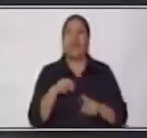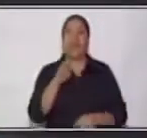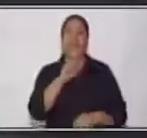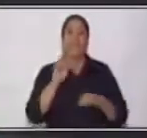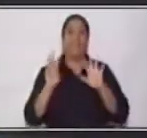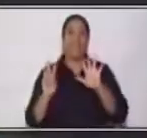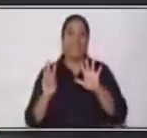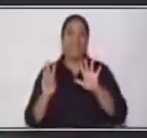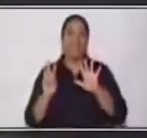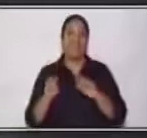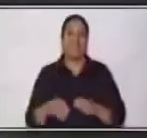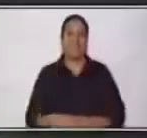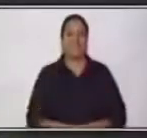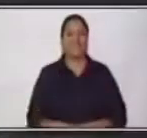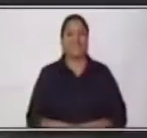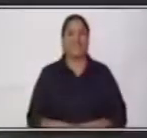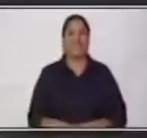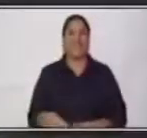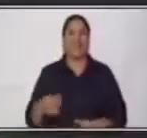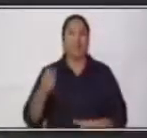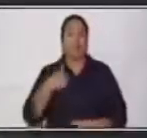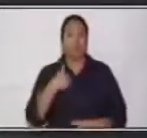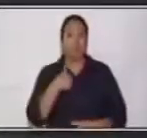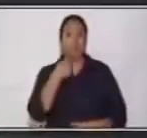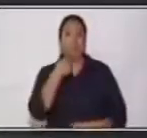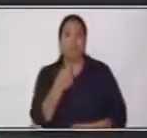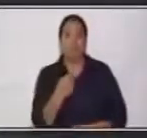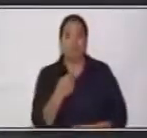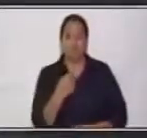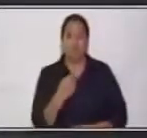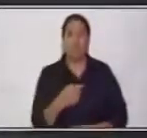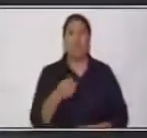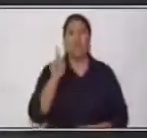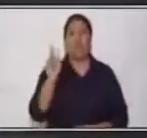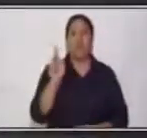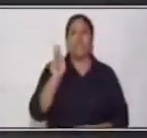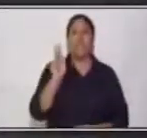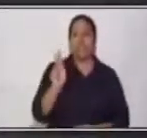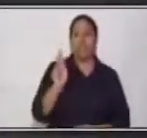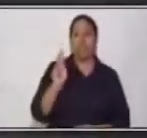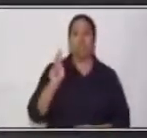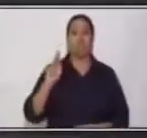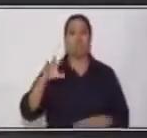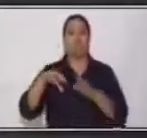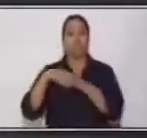28. Y cuando yo definí que el valor sea 20 en y,